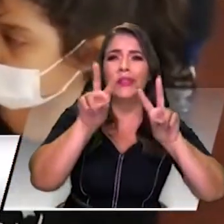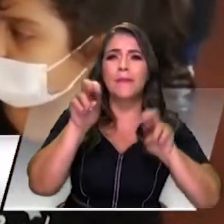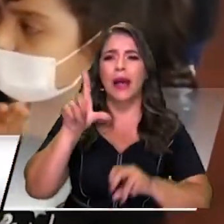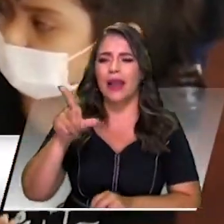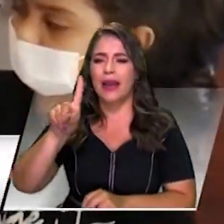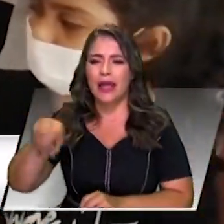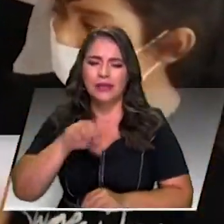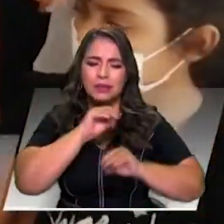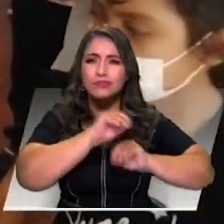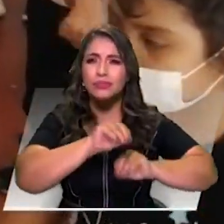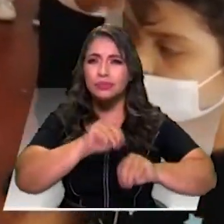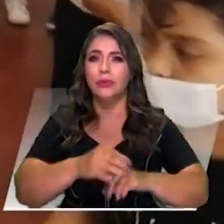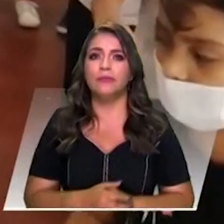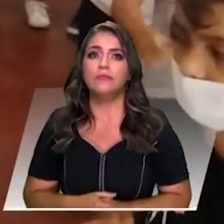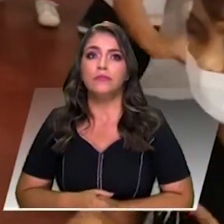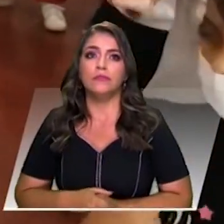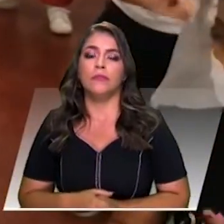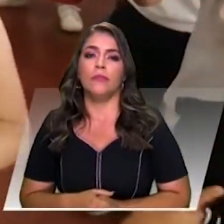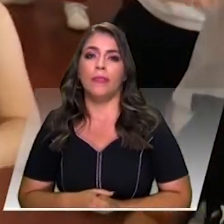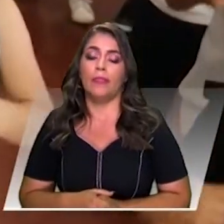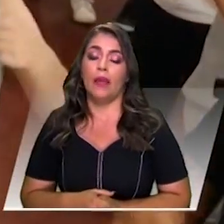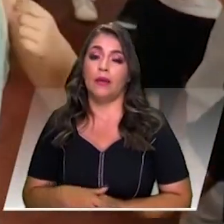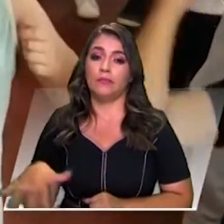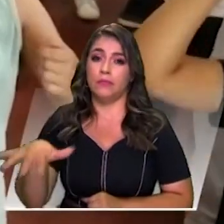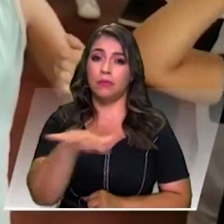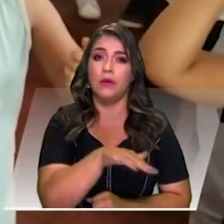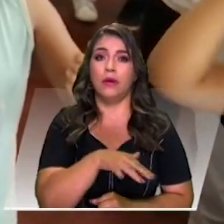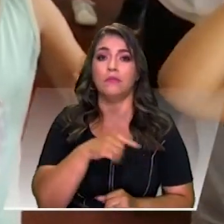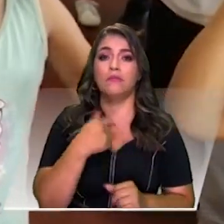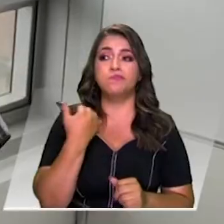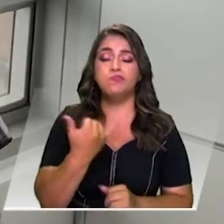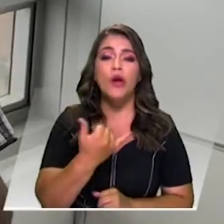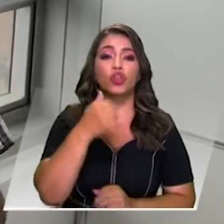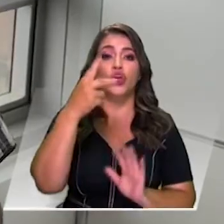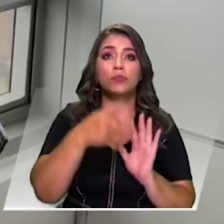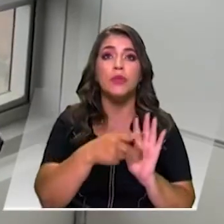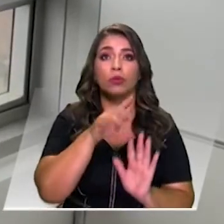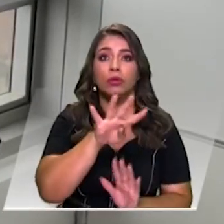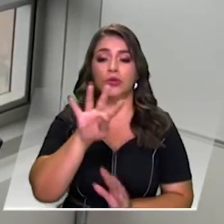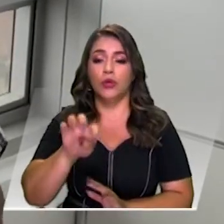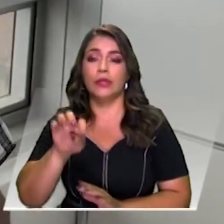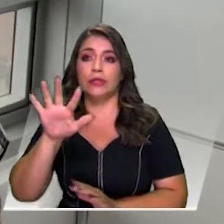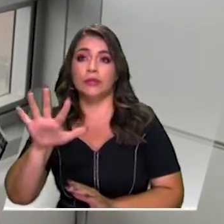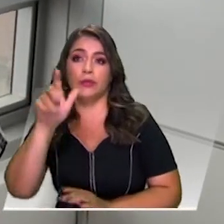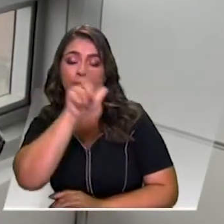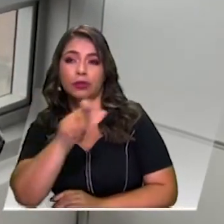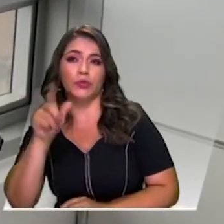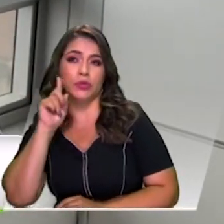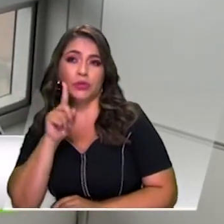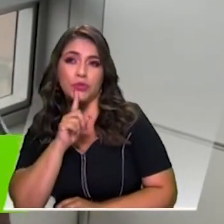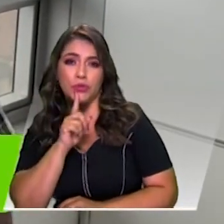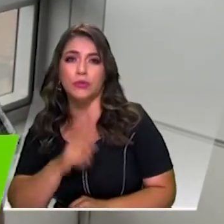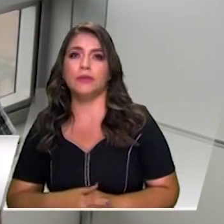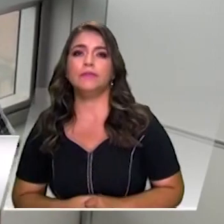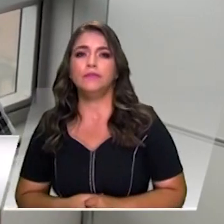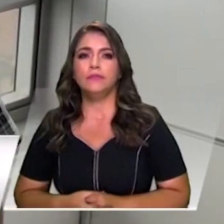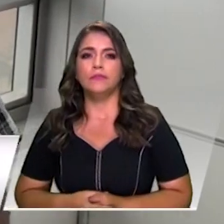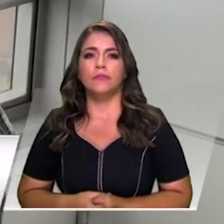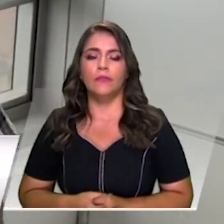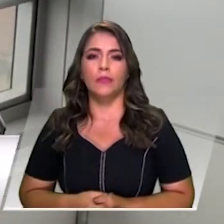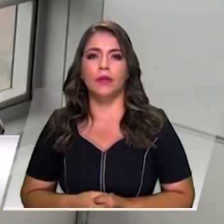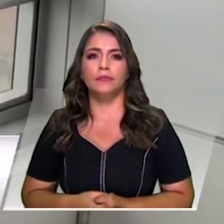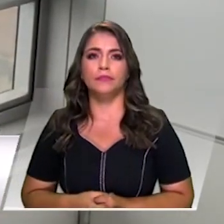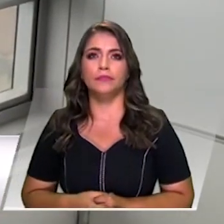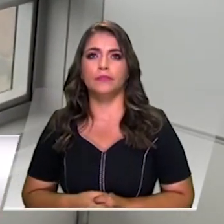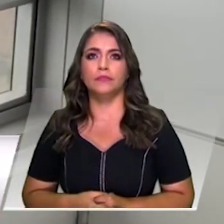reportan que en Medellín hay dos mil cuatrocientas noventa y cinco personas sordas todos nuestros niños son importantes y por eso